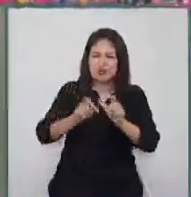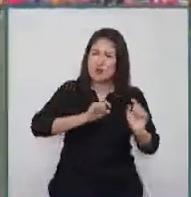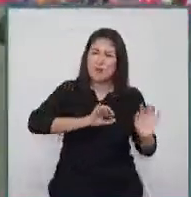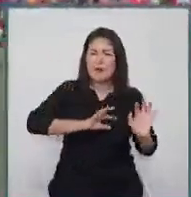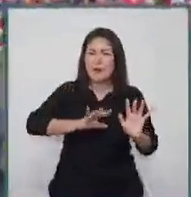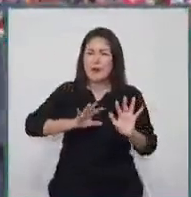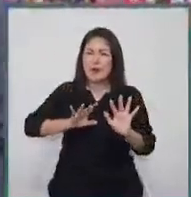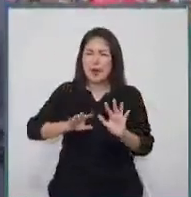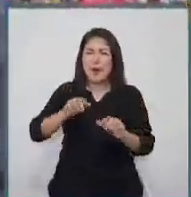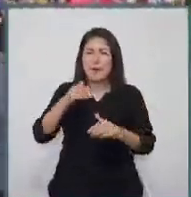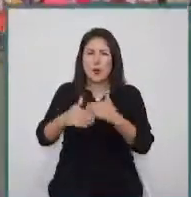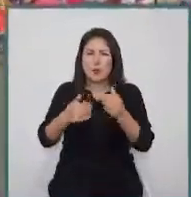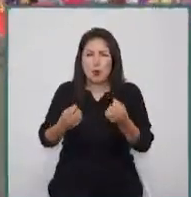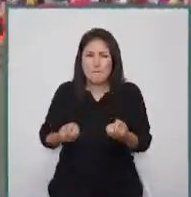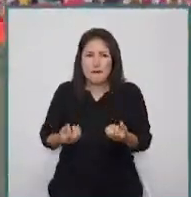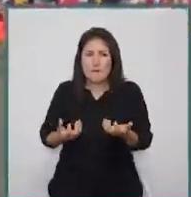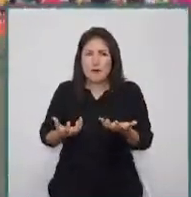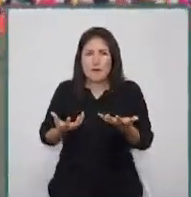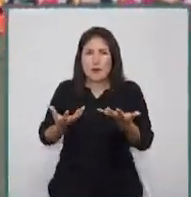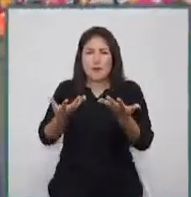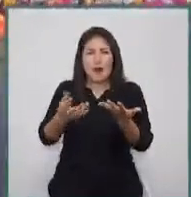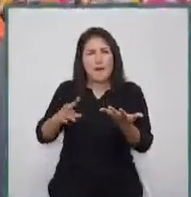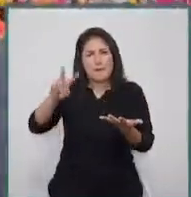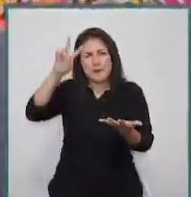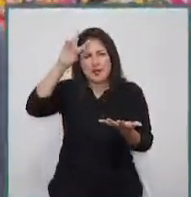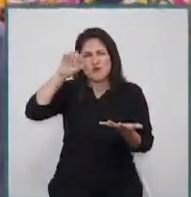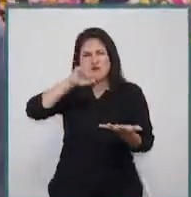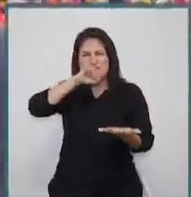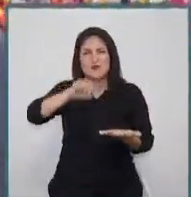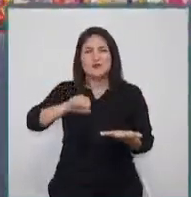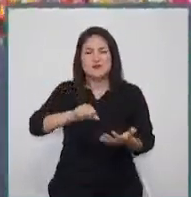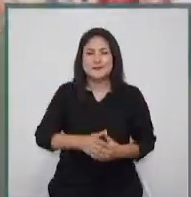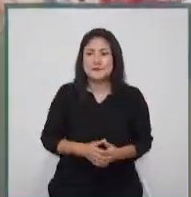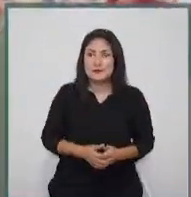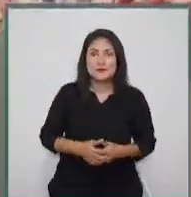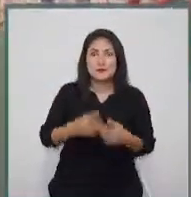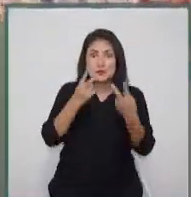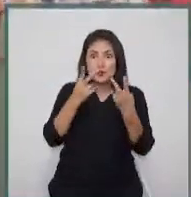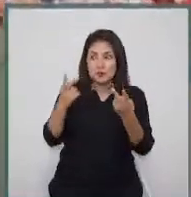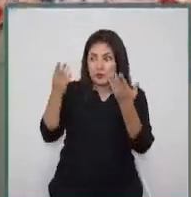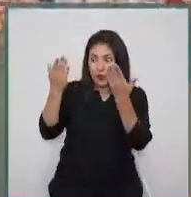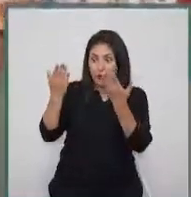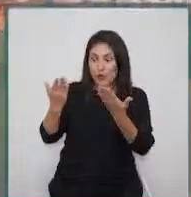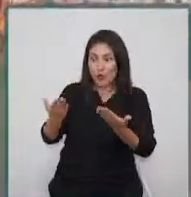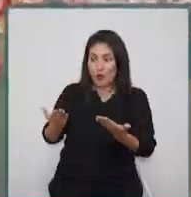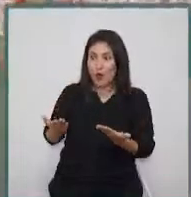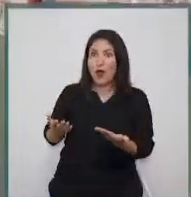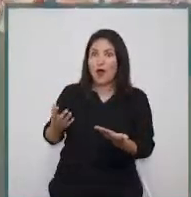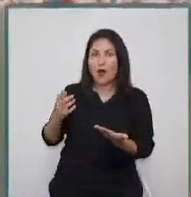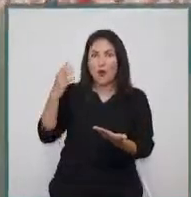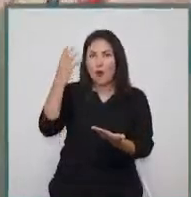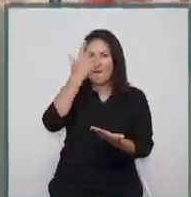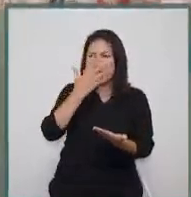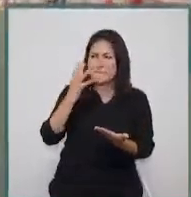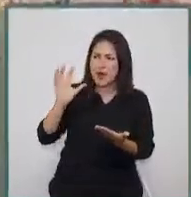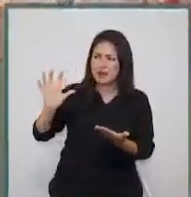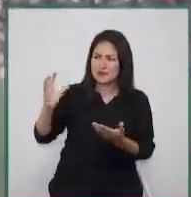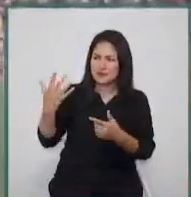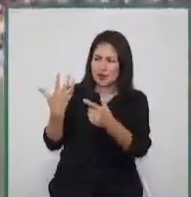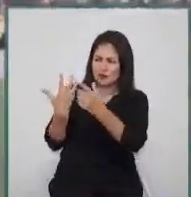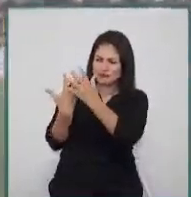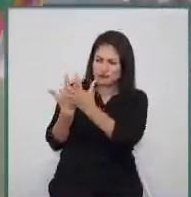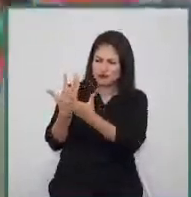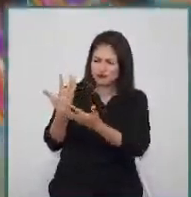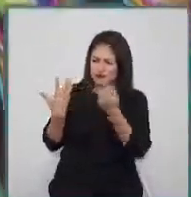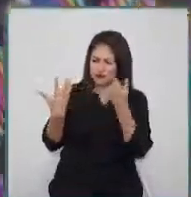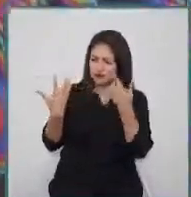se viene cada vez creciendo esta festividad que es patrimonio de todos los peruanos. Miren los detalles de esta majestuosa máscara,